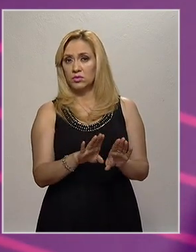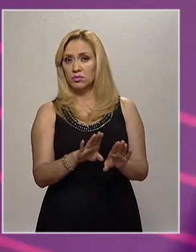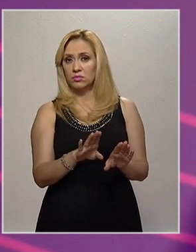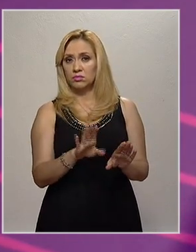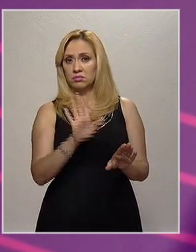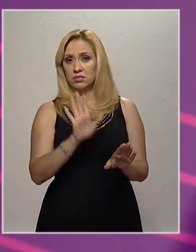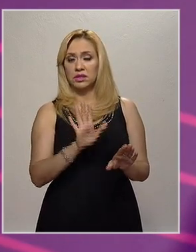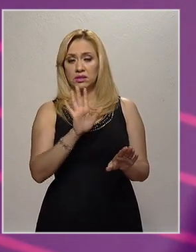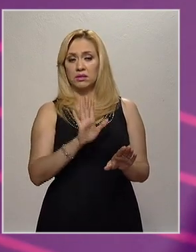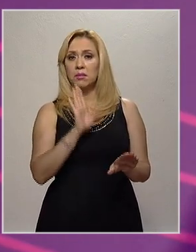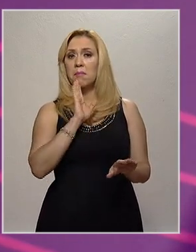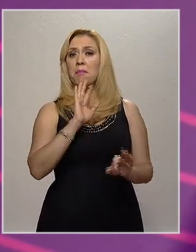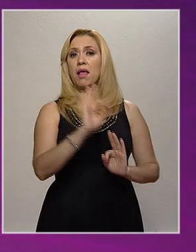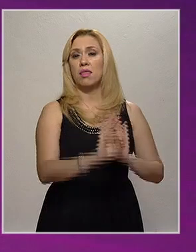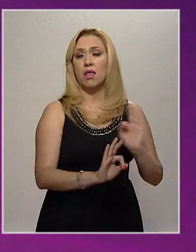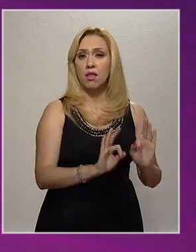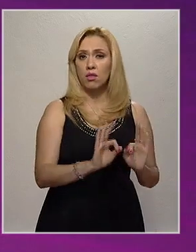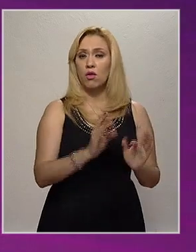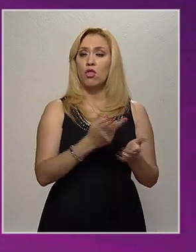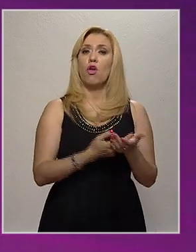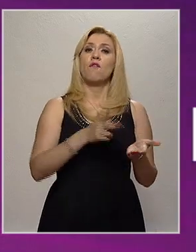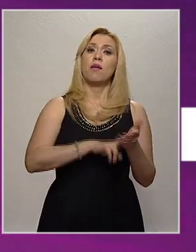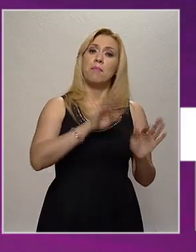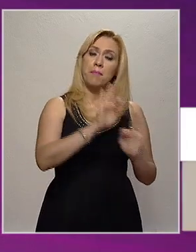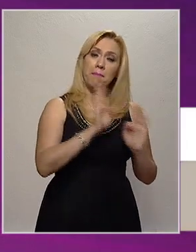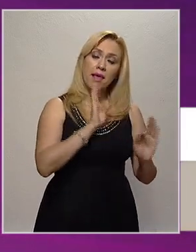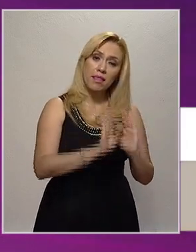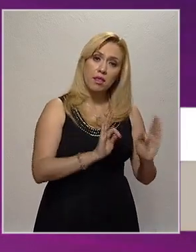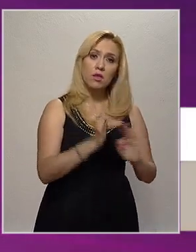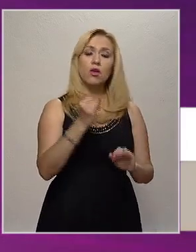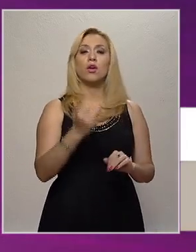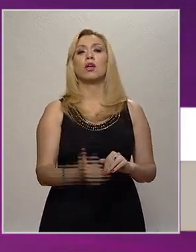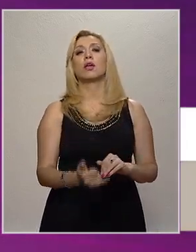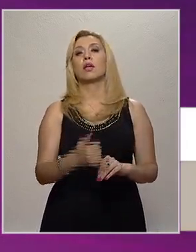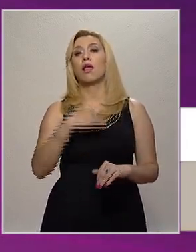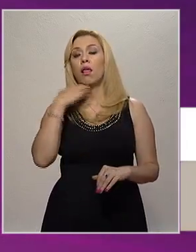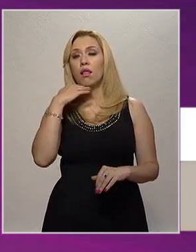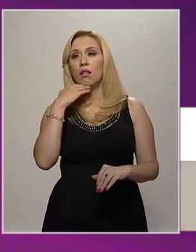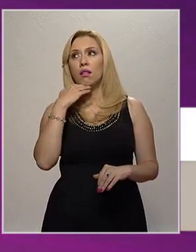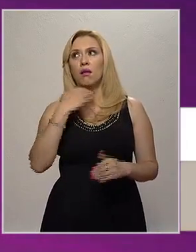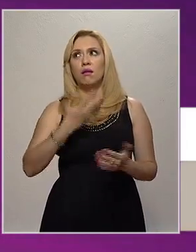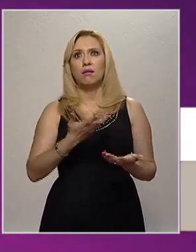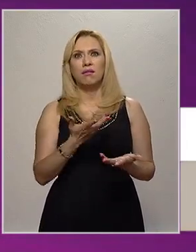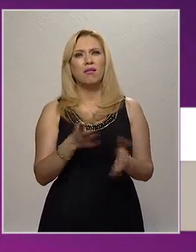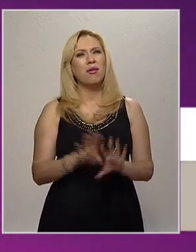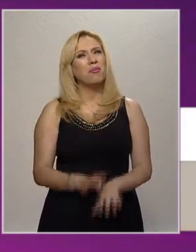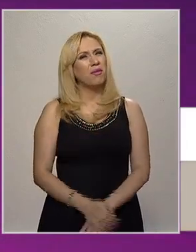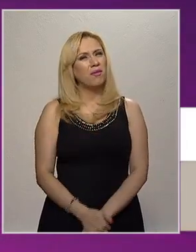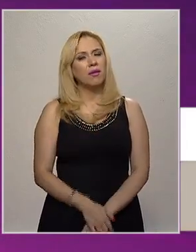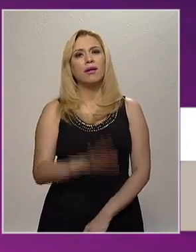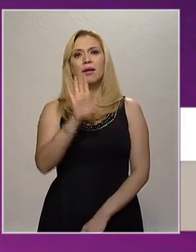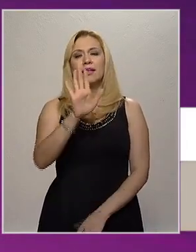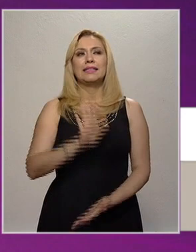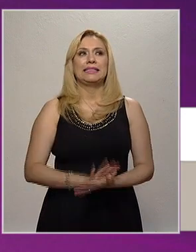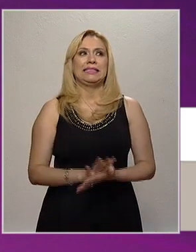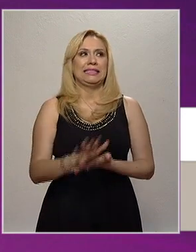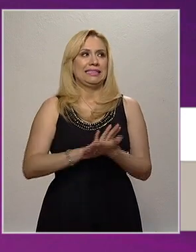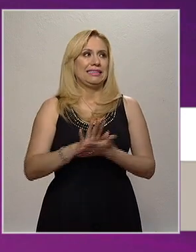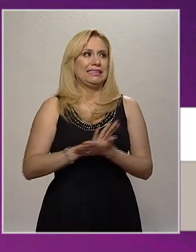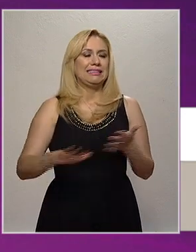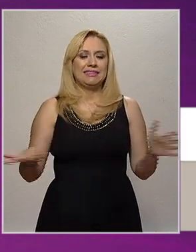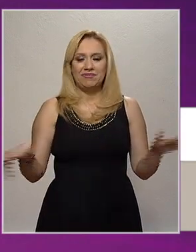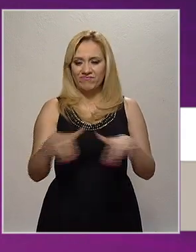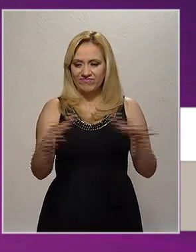además un maltrato adicional? Bueno, aquí la verdad es un poquito como el área gris, porque, por ejemplo,